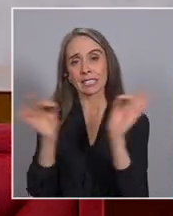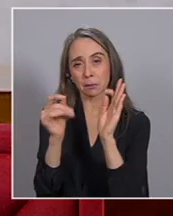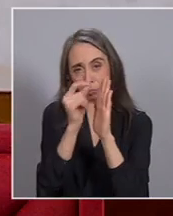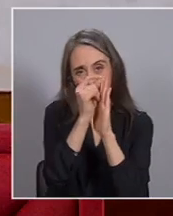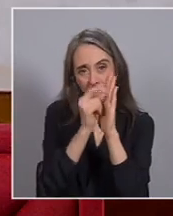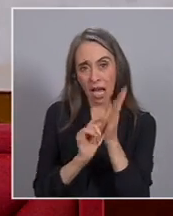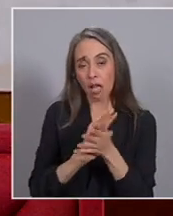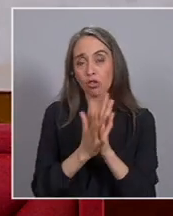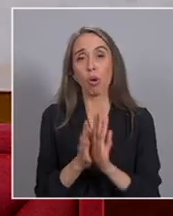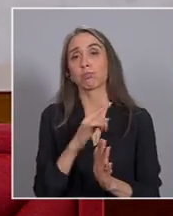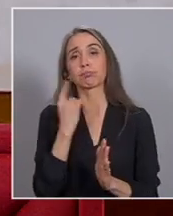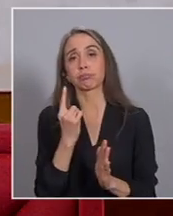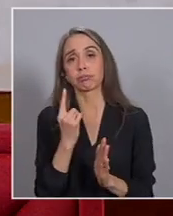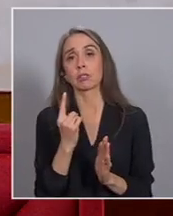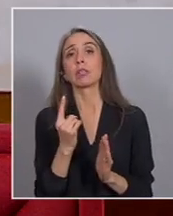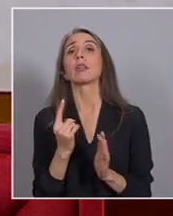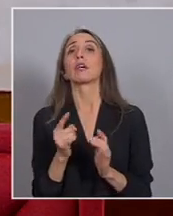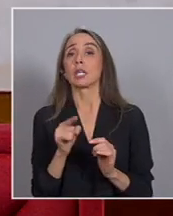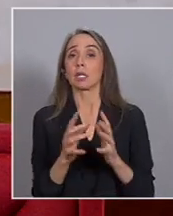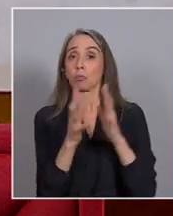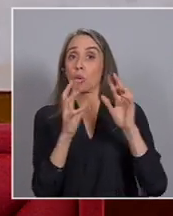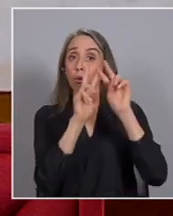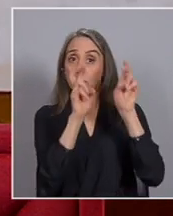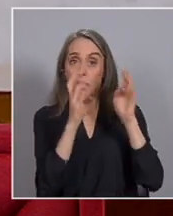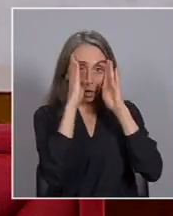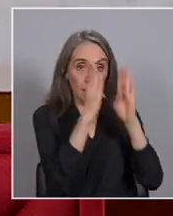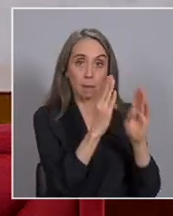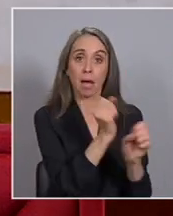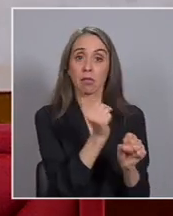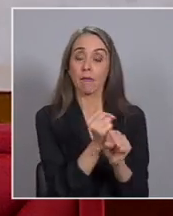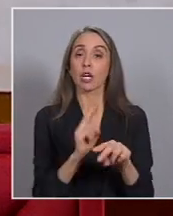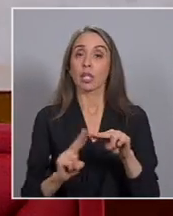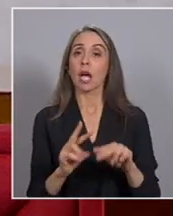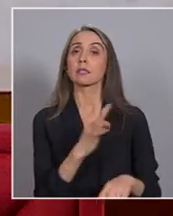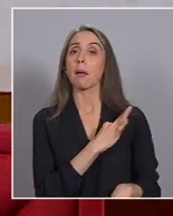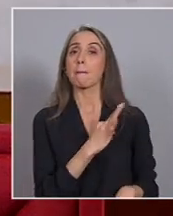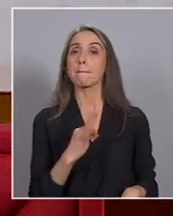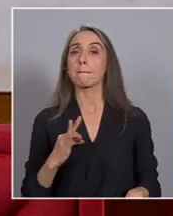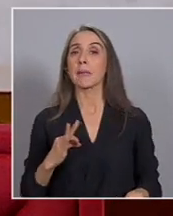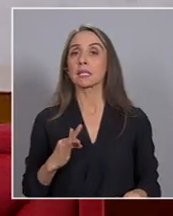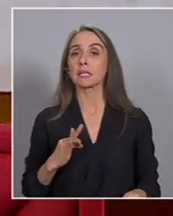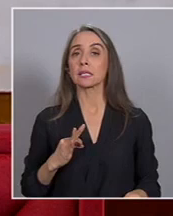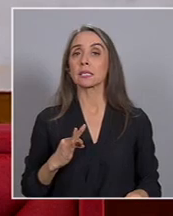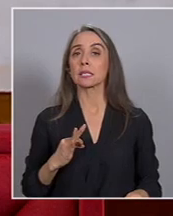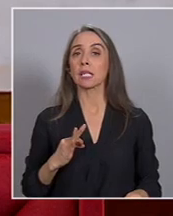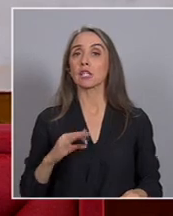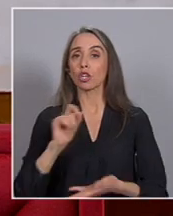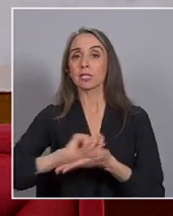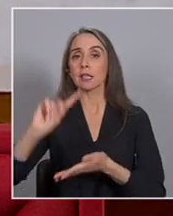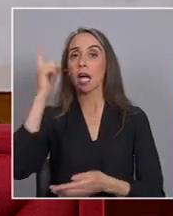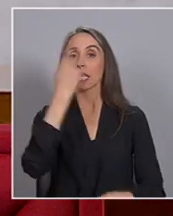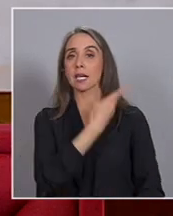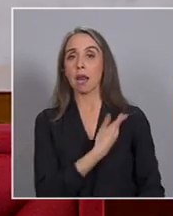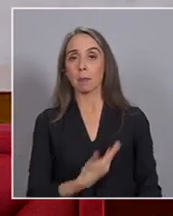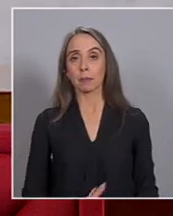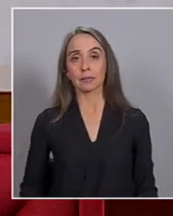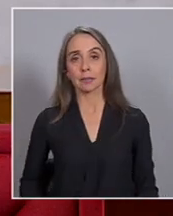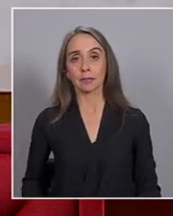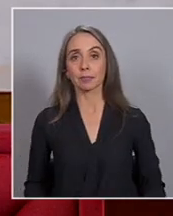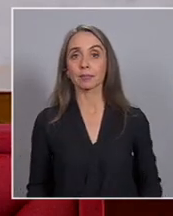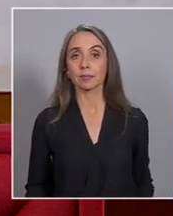detallarlo todo, pero es un gran área de trabajo que estamos llevando adelante desde la Ministería Secretaria General de la